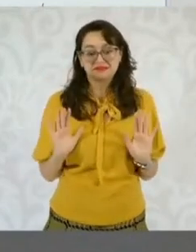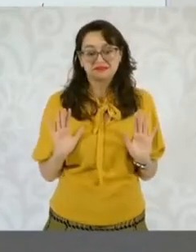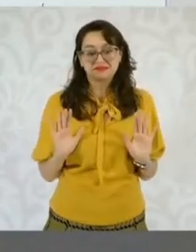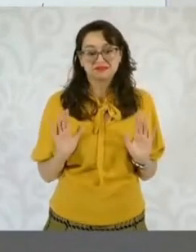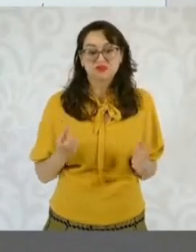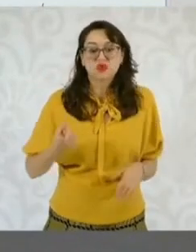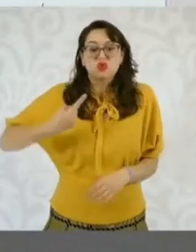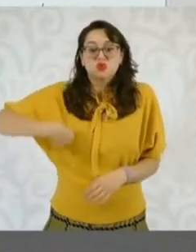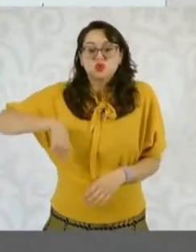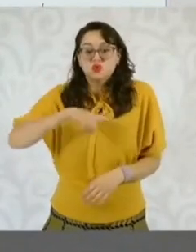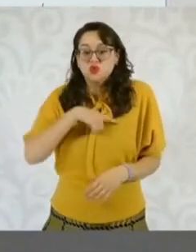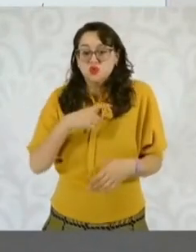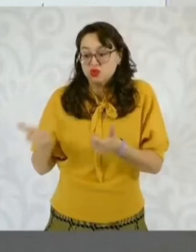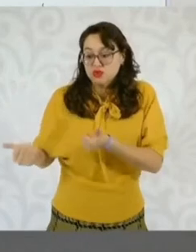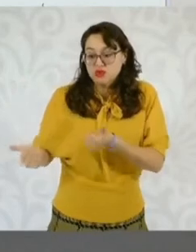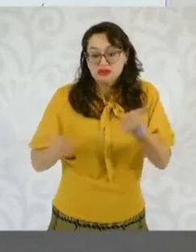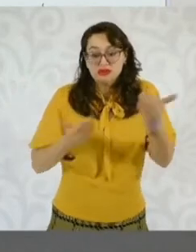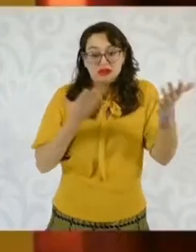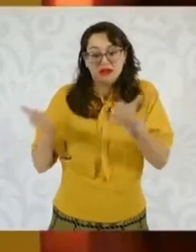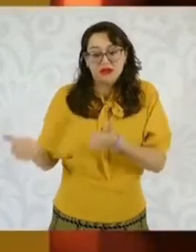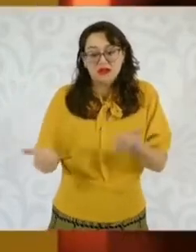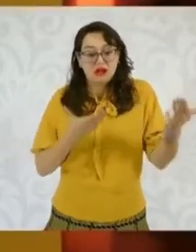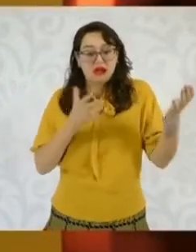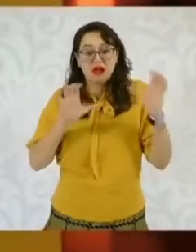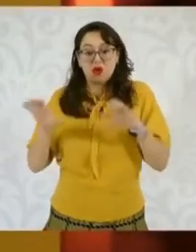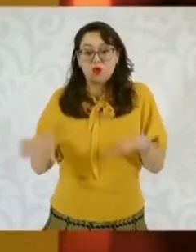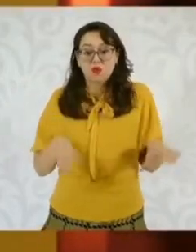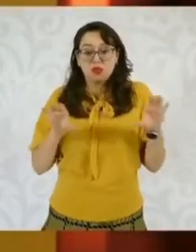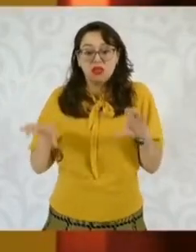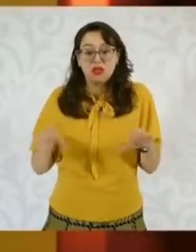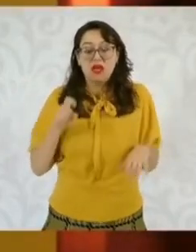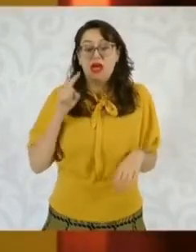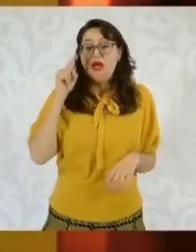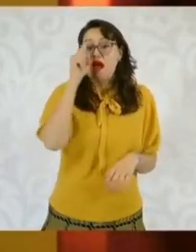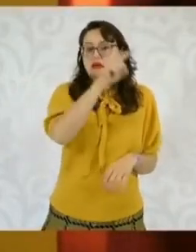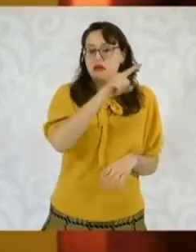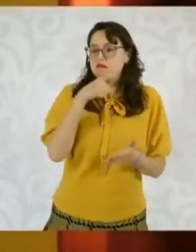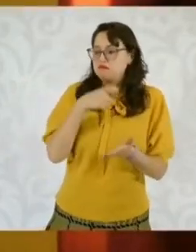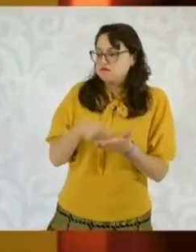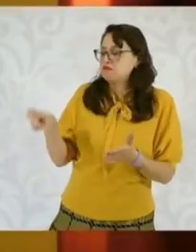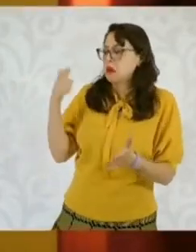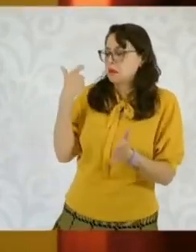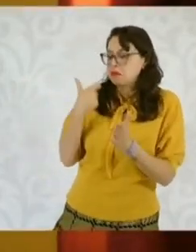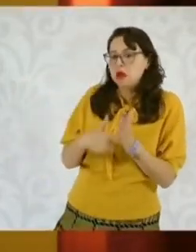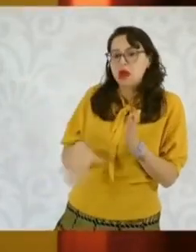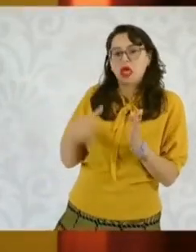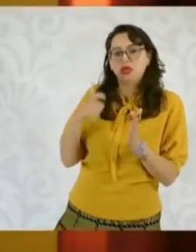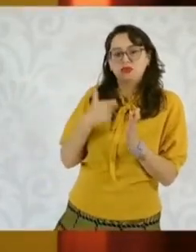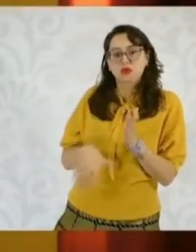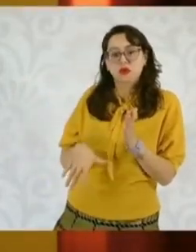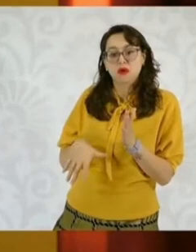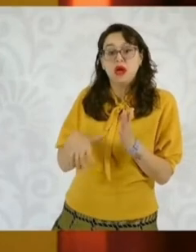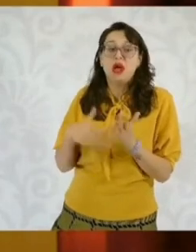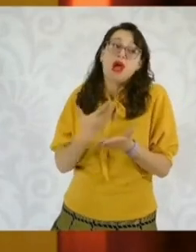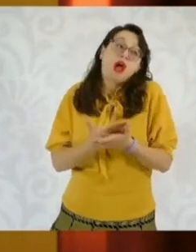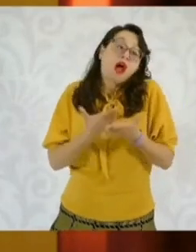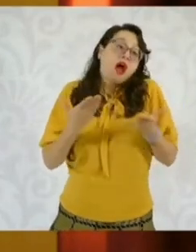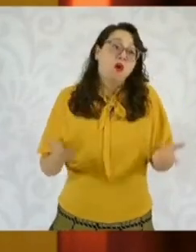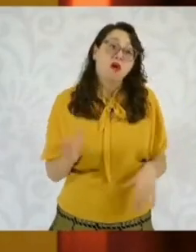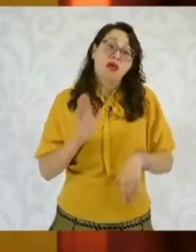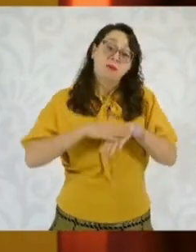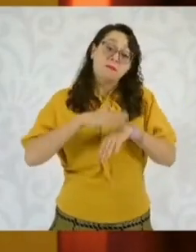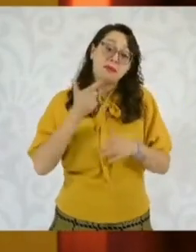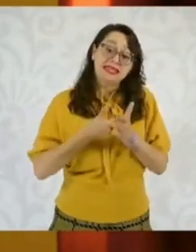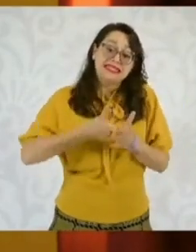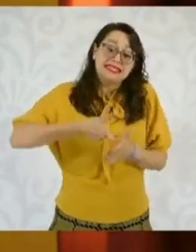exportamos? 40 millones de familias estadounidenses. No sé si ustedes tenían ese dato, pero pues les van a subir el 25% de